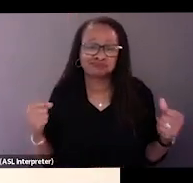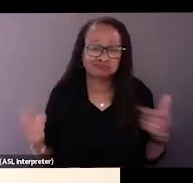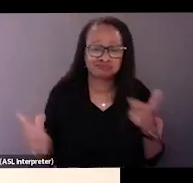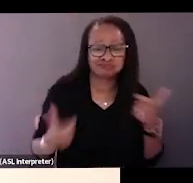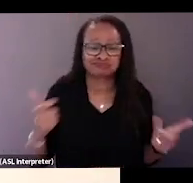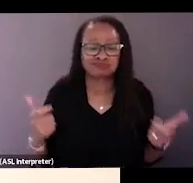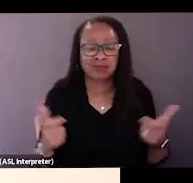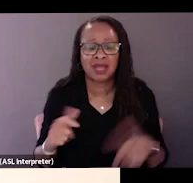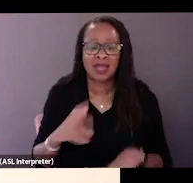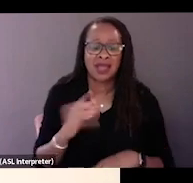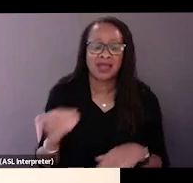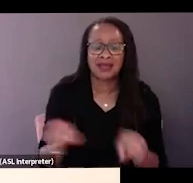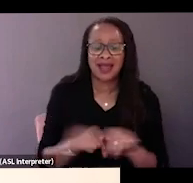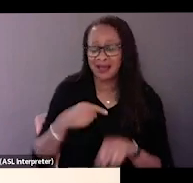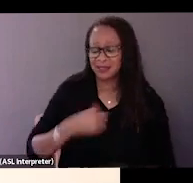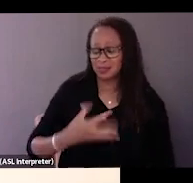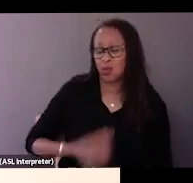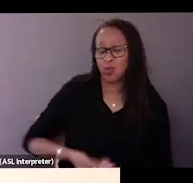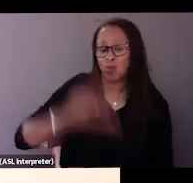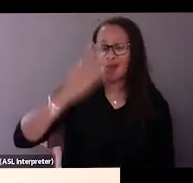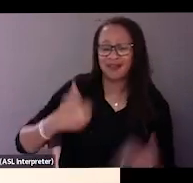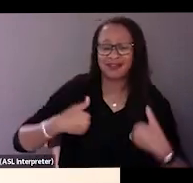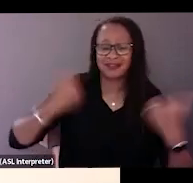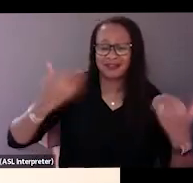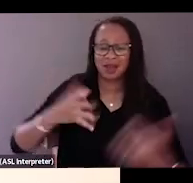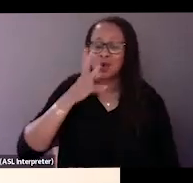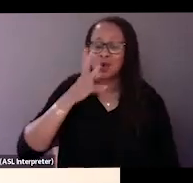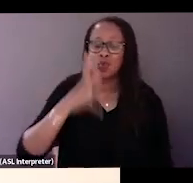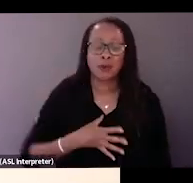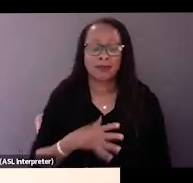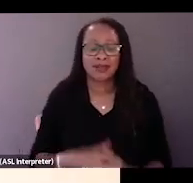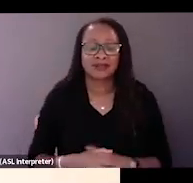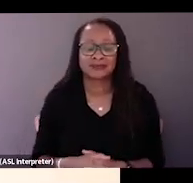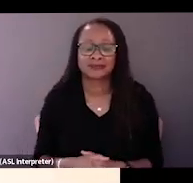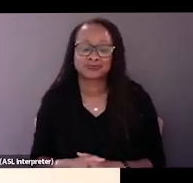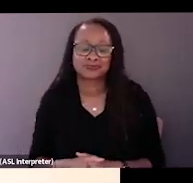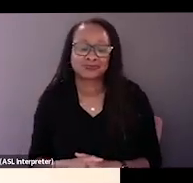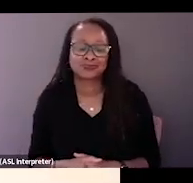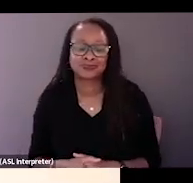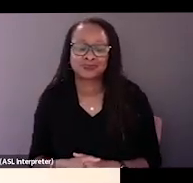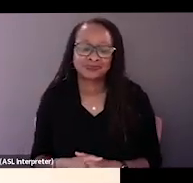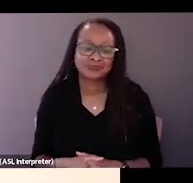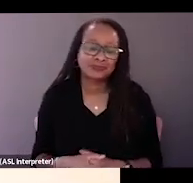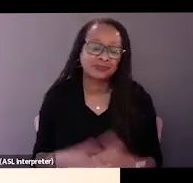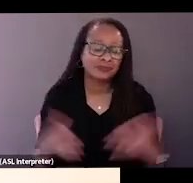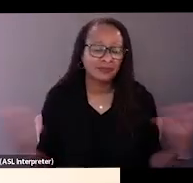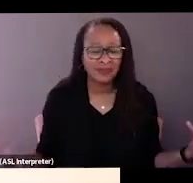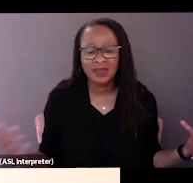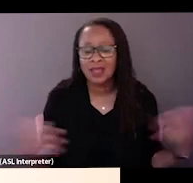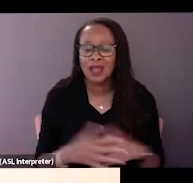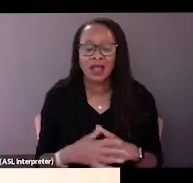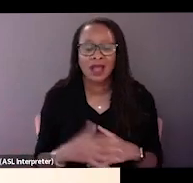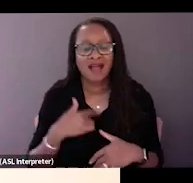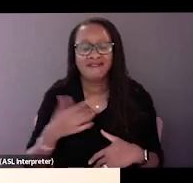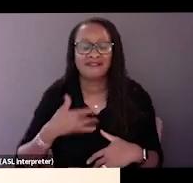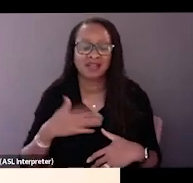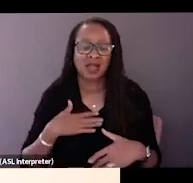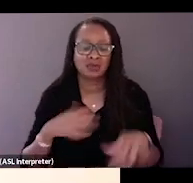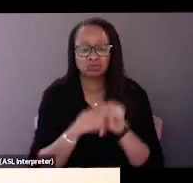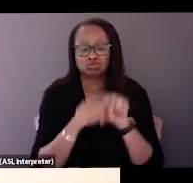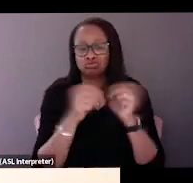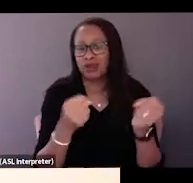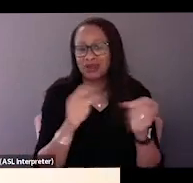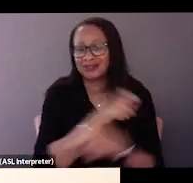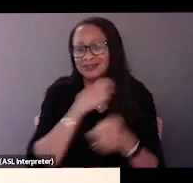jovencita, en el momento en que me ubicaba en este contexto me sentía como que estaba rompiendo con determinadas